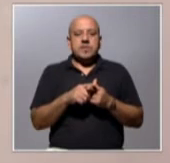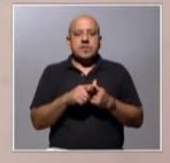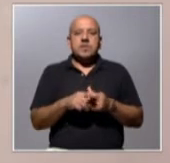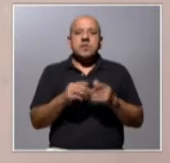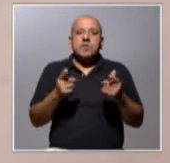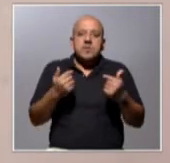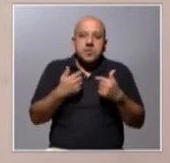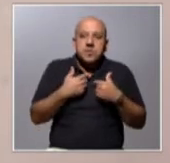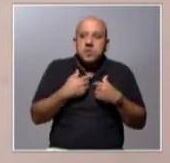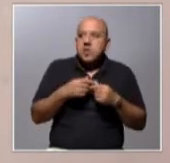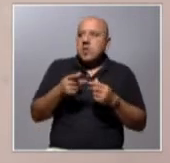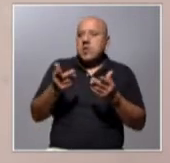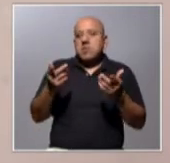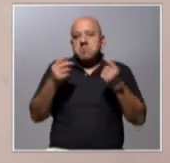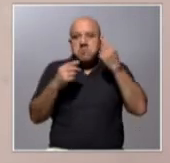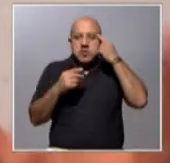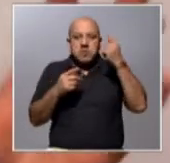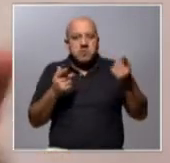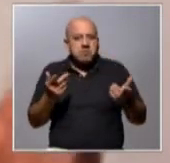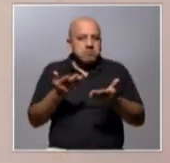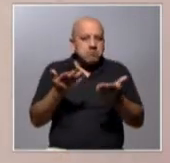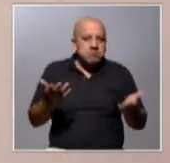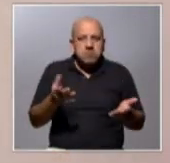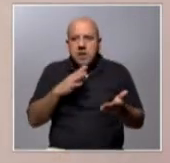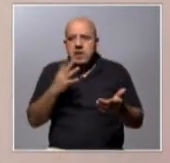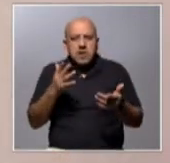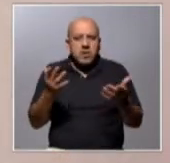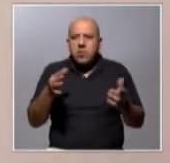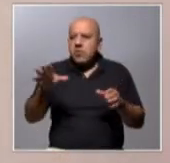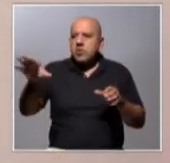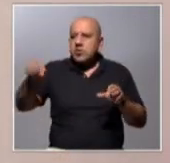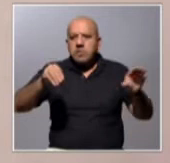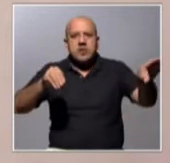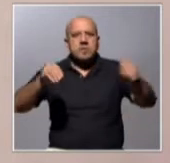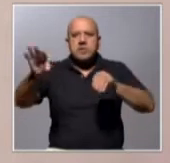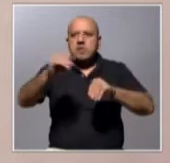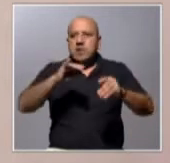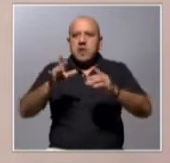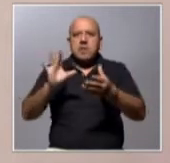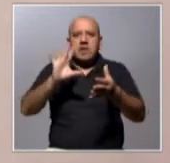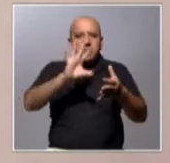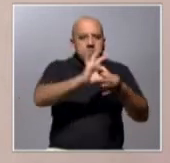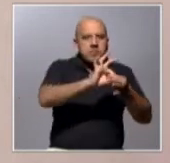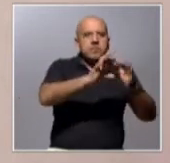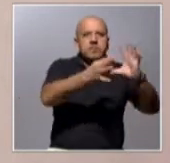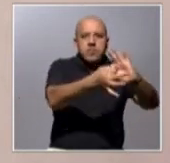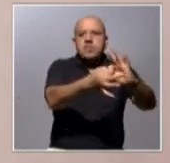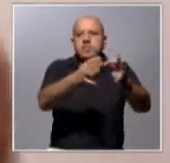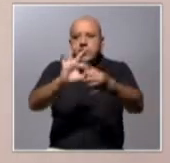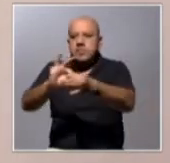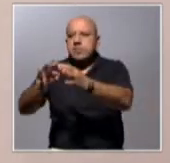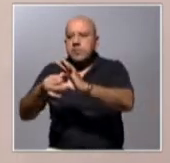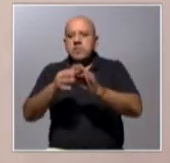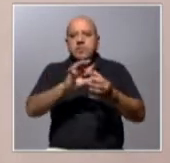y dijimos, bueno, esto de alguna forma tenemos que empezar a unirlas, porque claro, nos llegaban todas al WhatsApp, ponele, y estaba